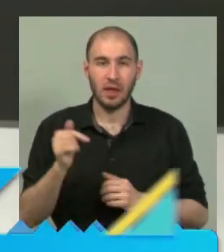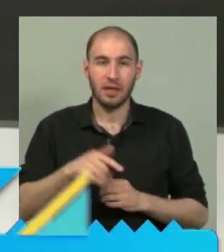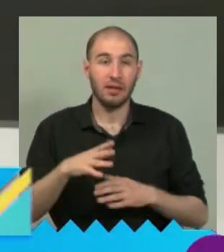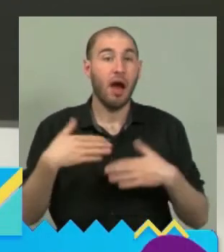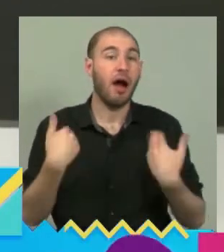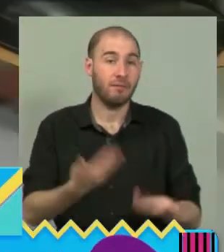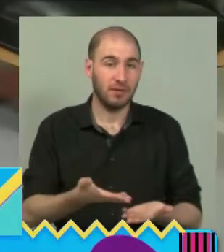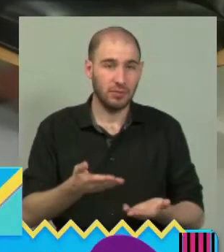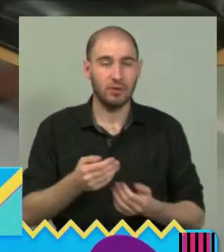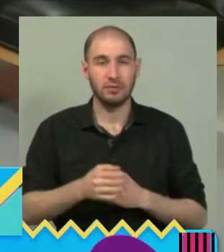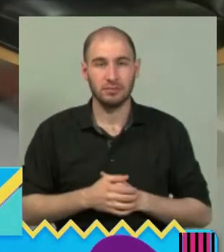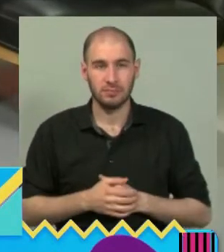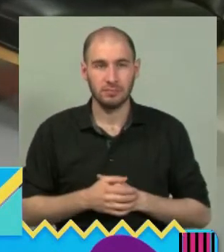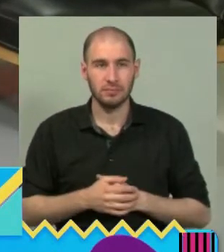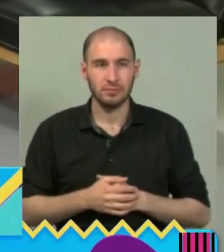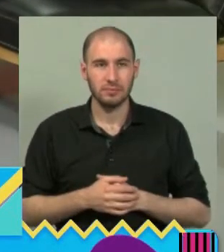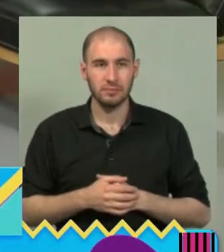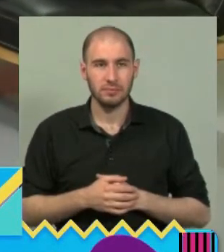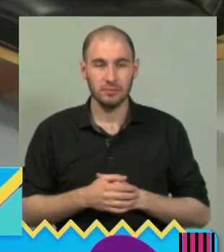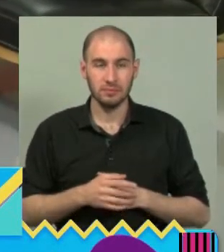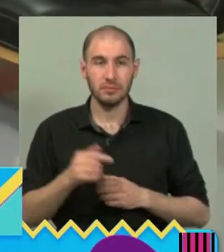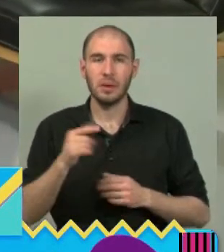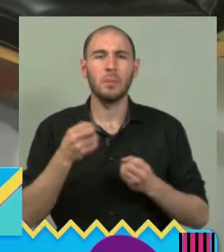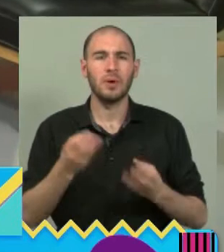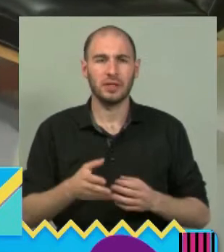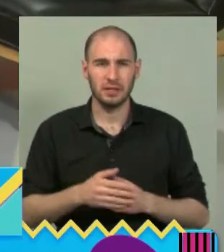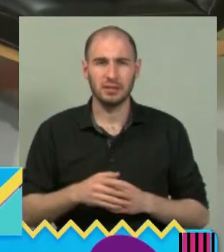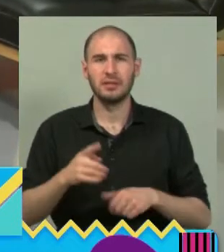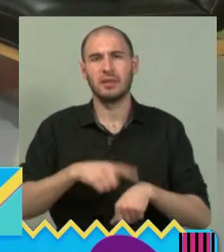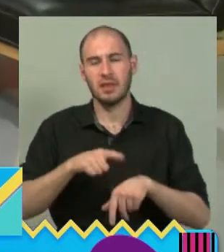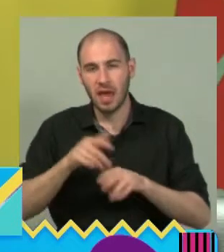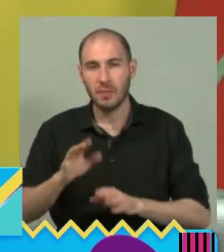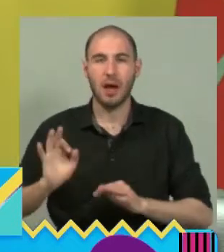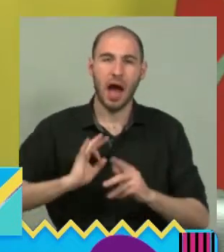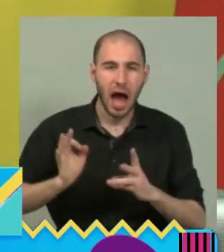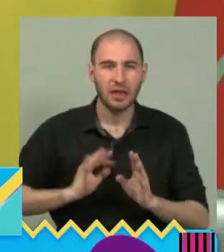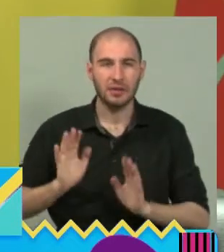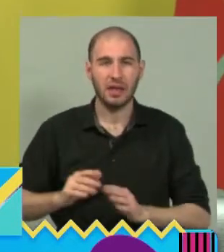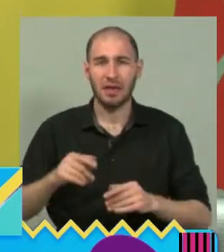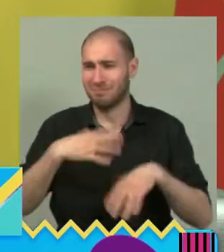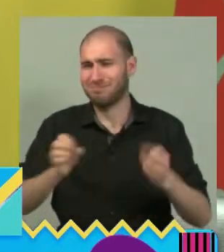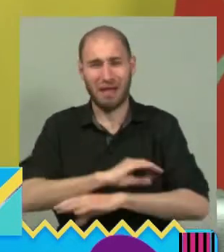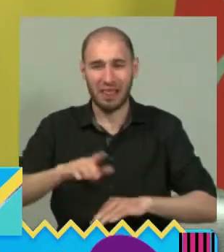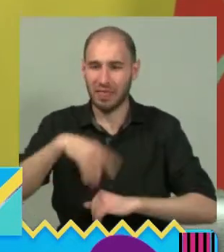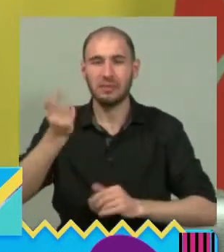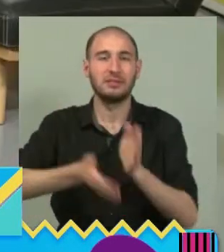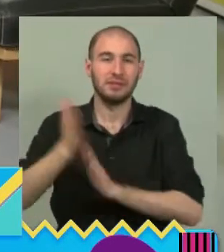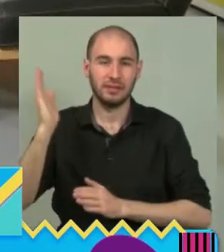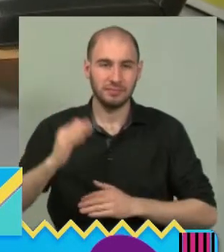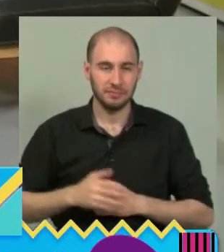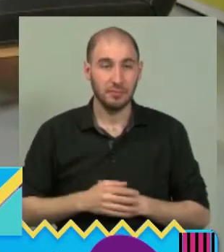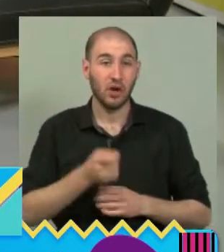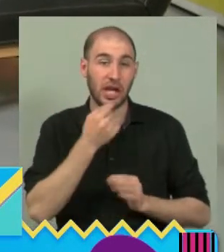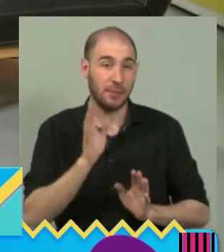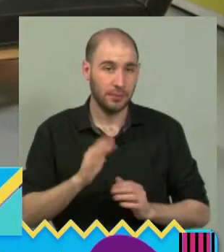beneficios? Una forma más relajada de trabajar también, ¿no? Sí, y se toman su tiempo, están un par de años, dejan un desastre y se van, por ejemplo. Por